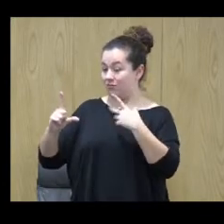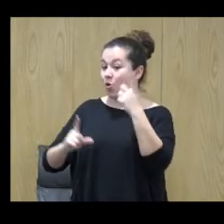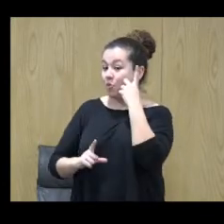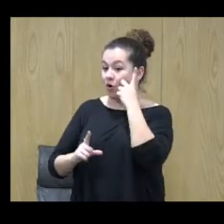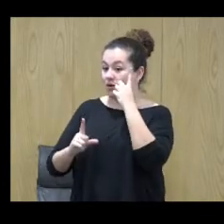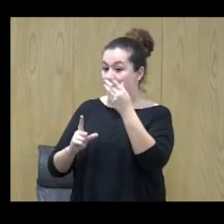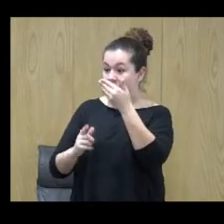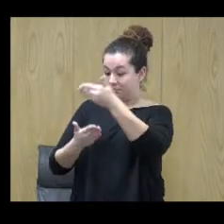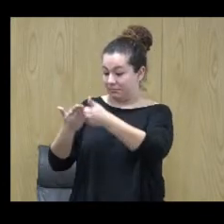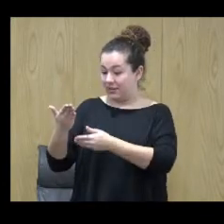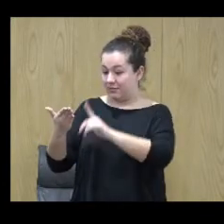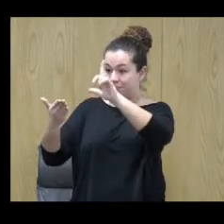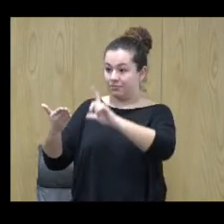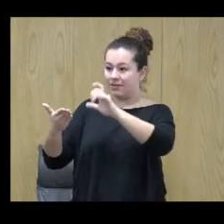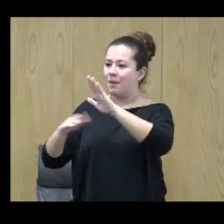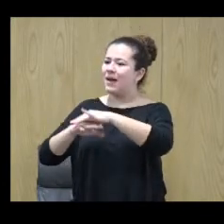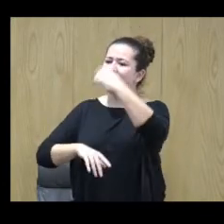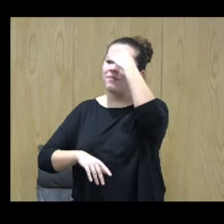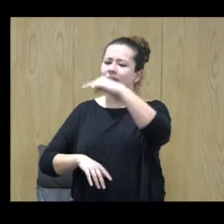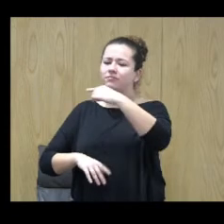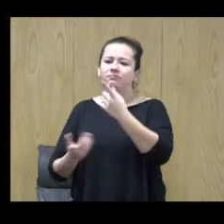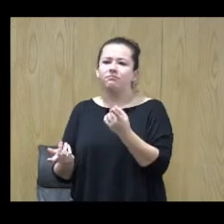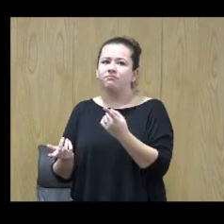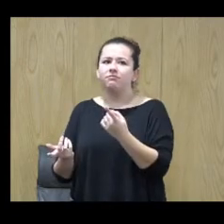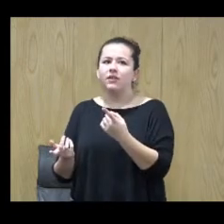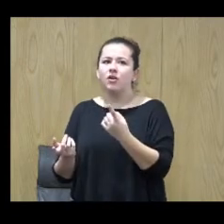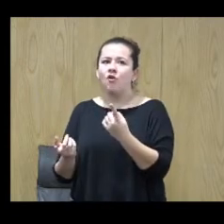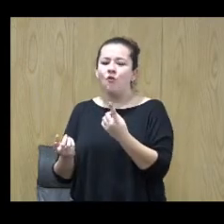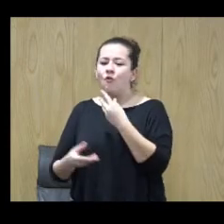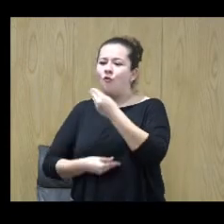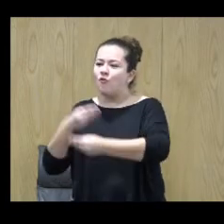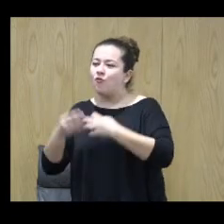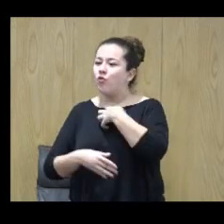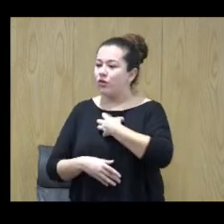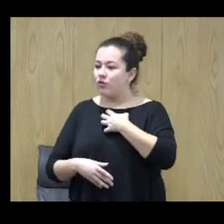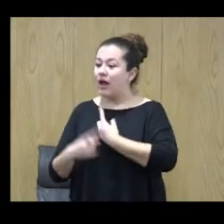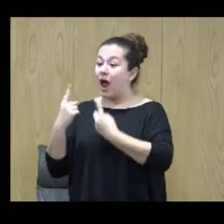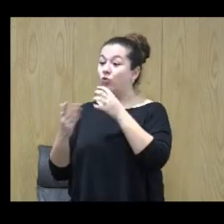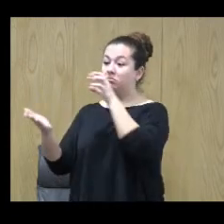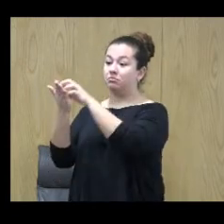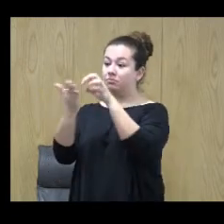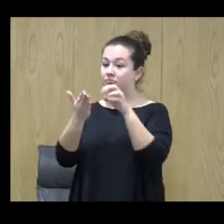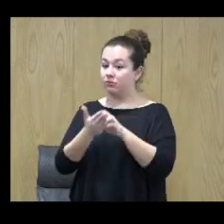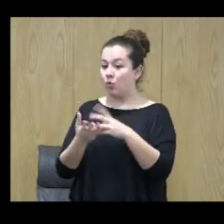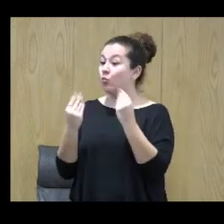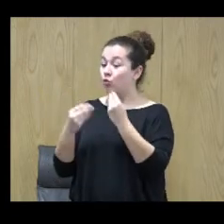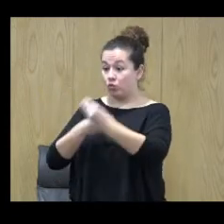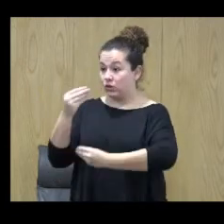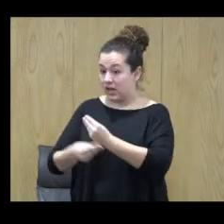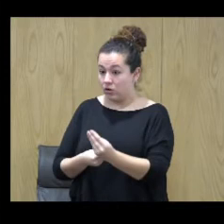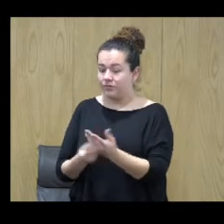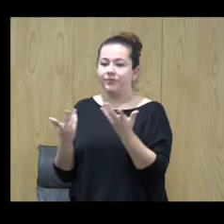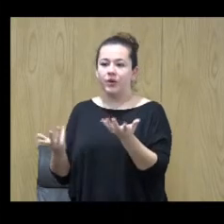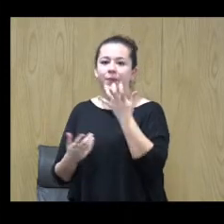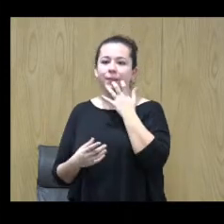móvil para que vean cuál es la función de algunos anagramas o algunos símbolos que son muy utilizados, ¿no? Entonces, bueno, se le